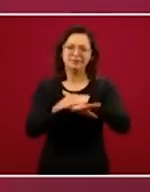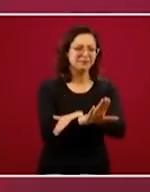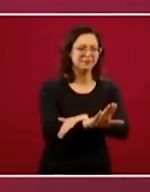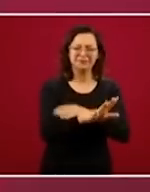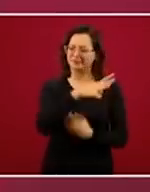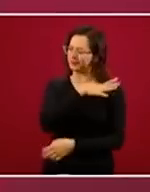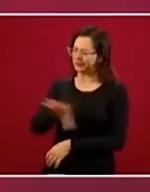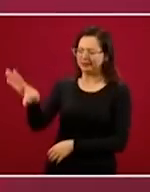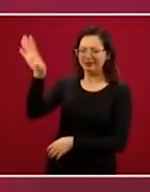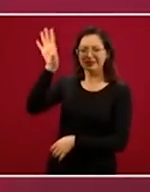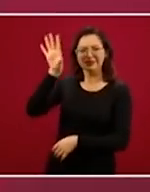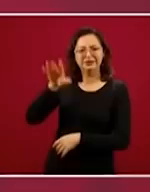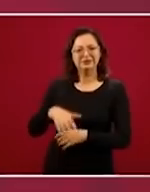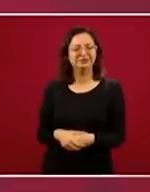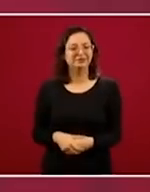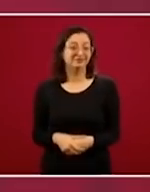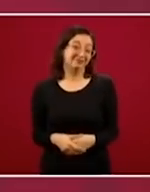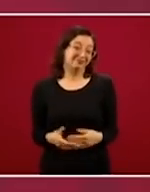sí